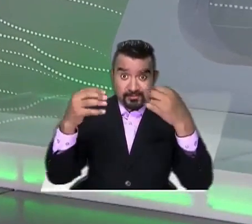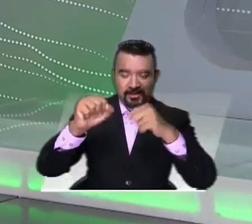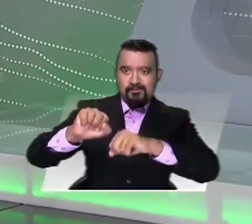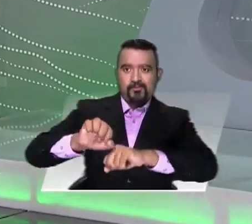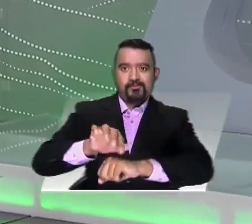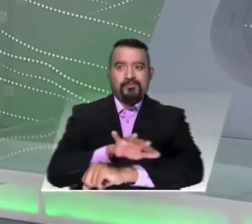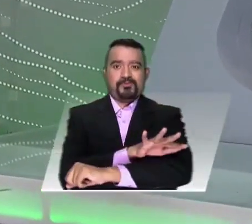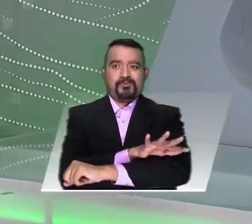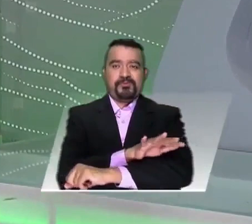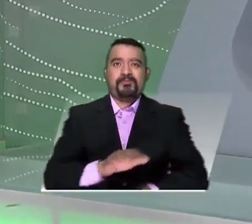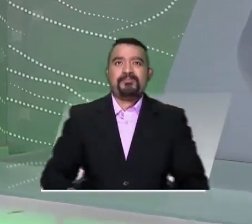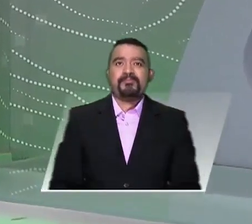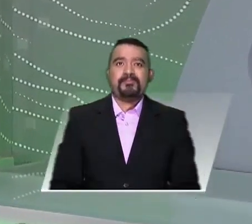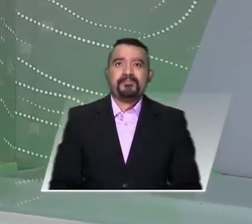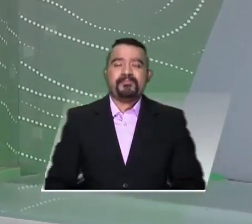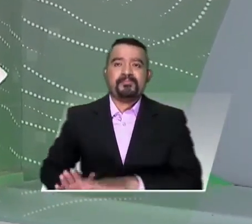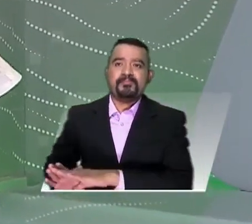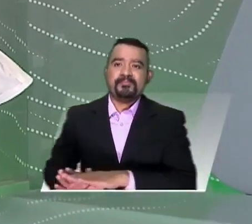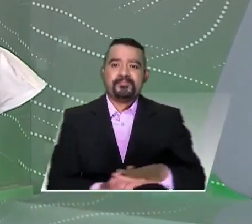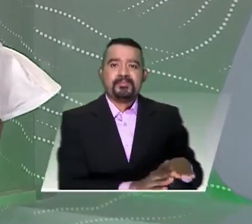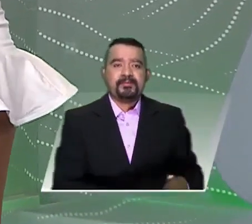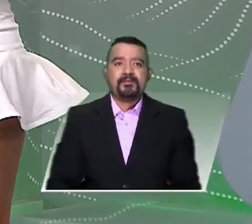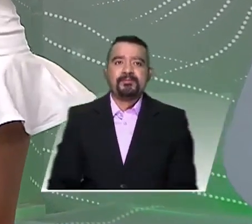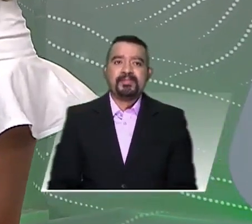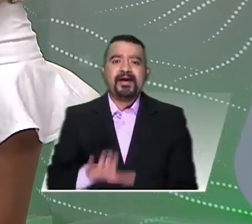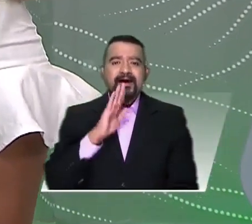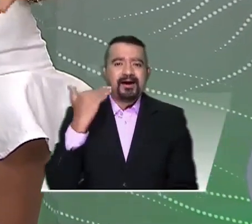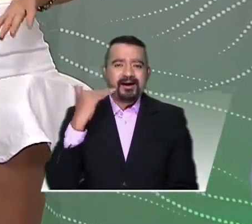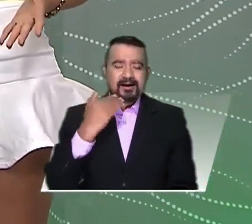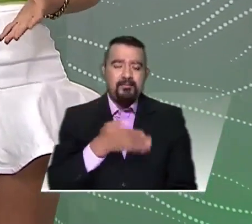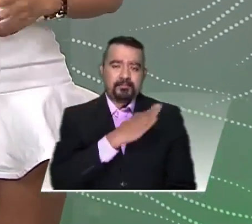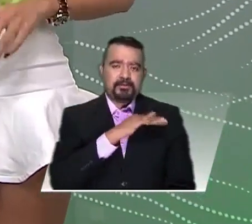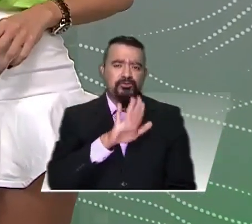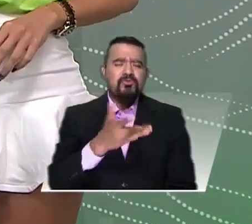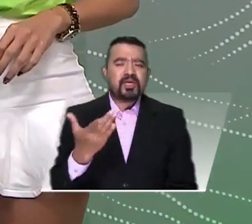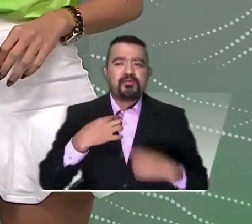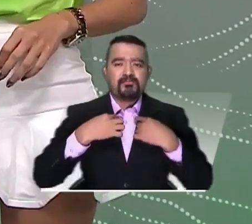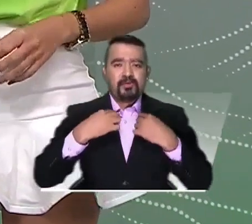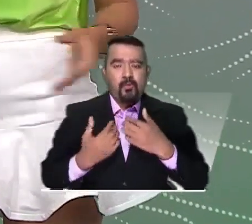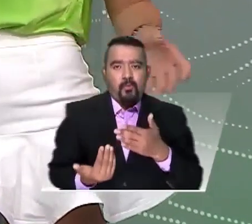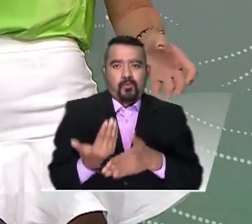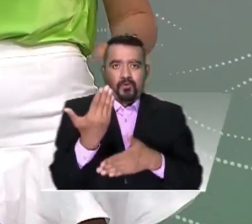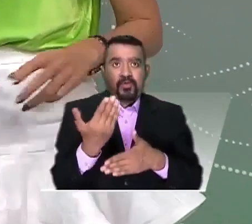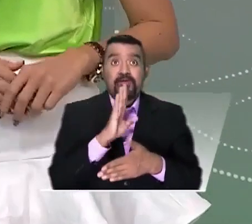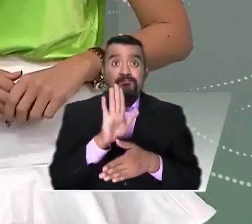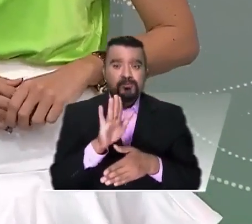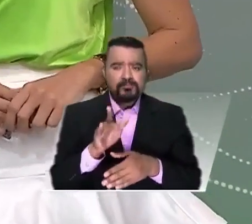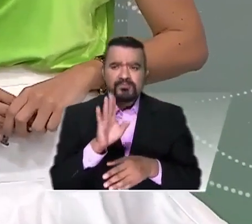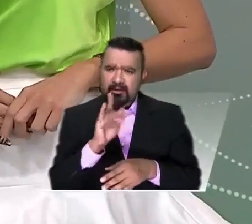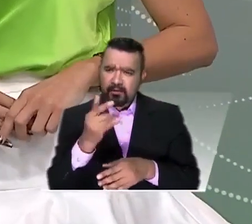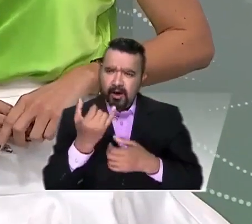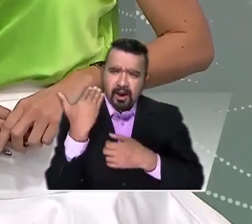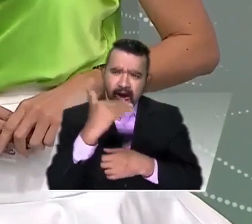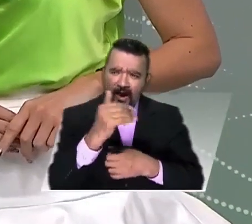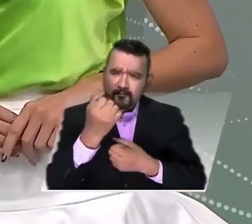Diferentes facetas de la mujer colombiana inspiraron a una paisa para crear moda, piezas que buscan visibilizar el empoderamiento de las